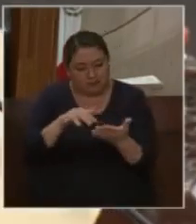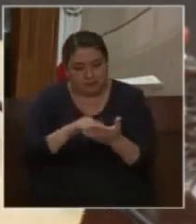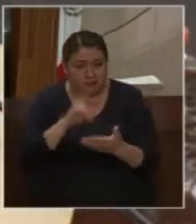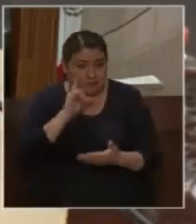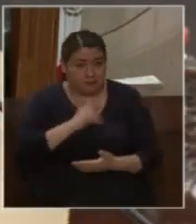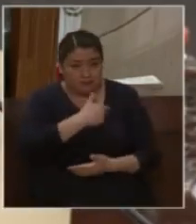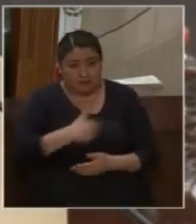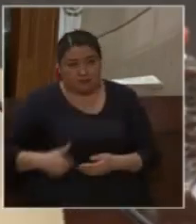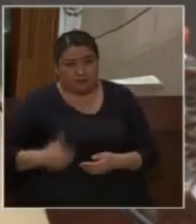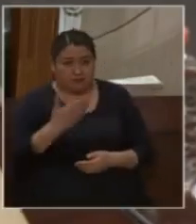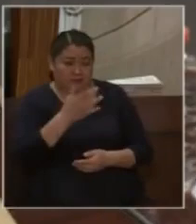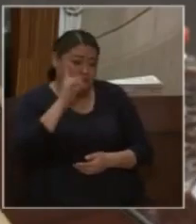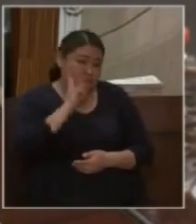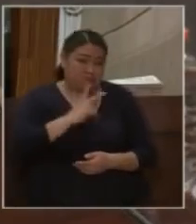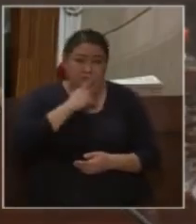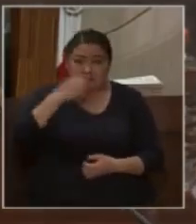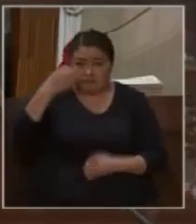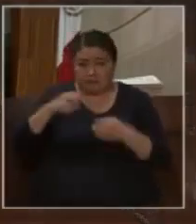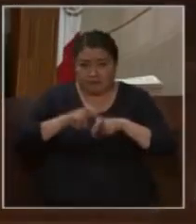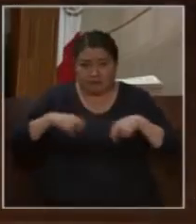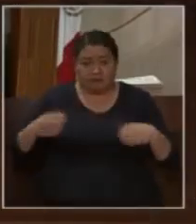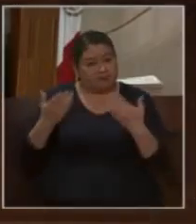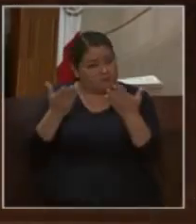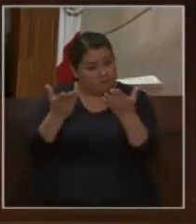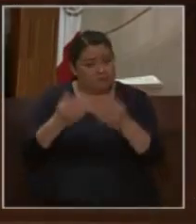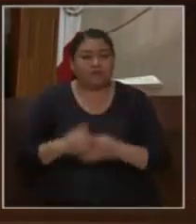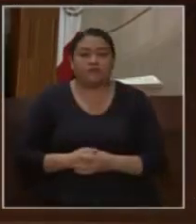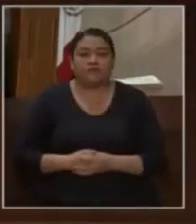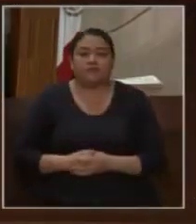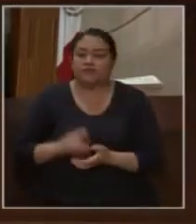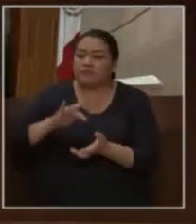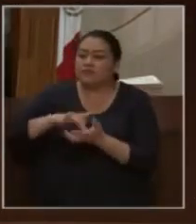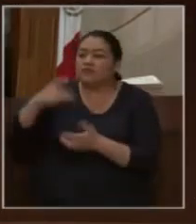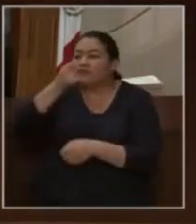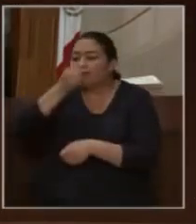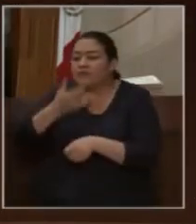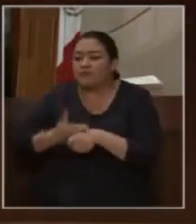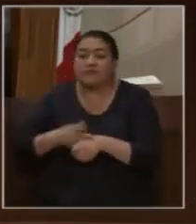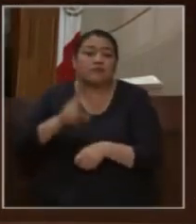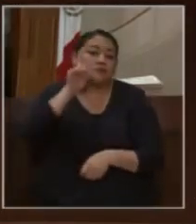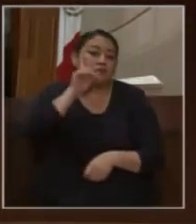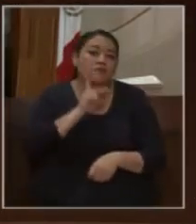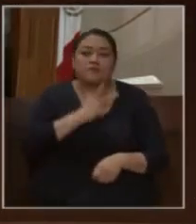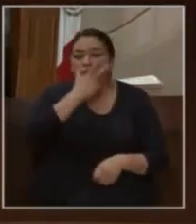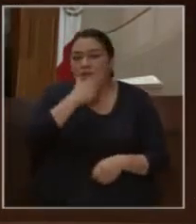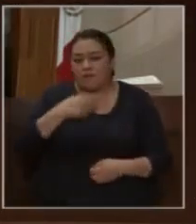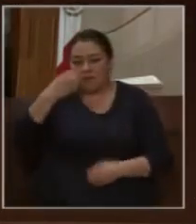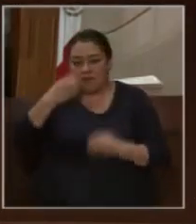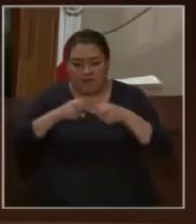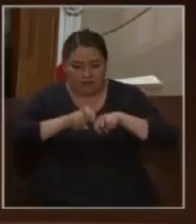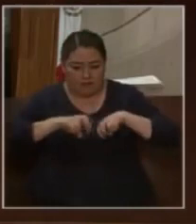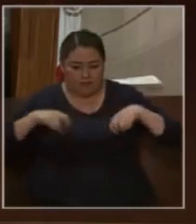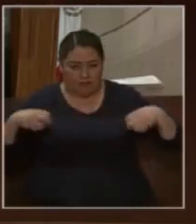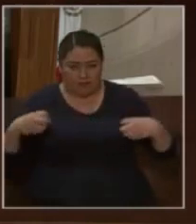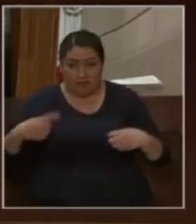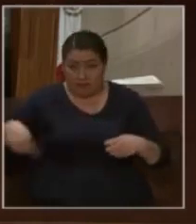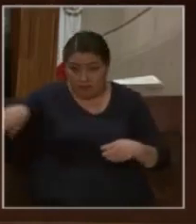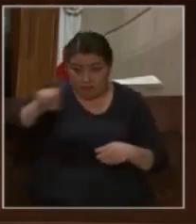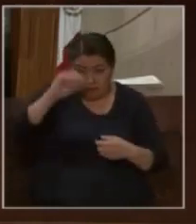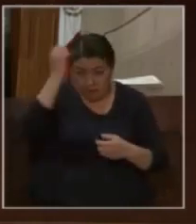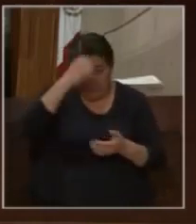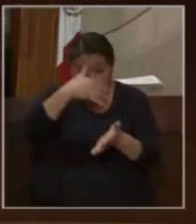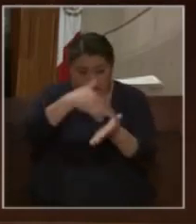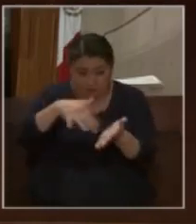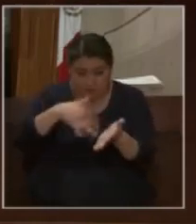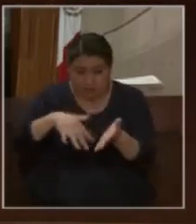magistrada presidenta, magistrada, magistrados. Gracias, secretario, magistrada, magistrados. Está a su consideración el proyecto